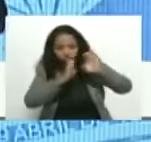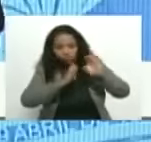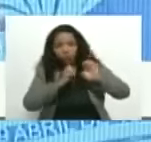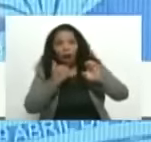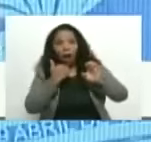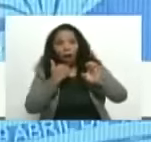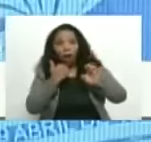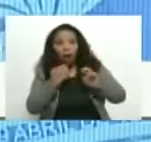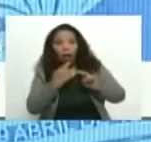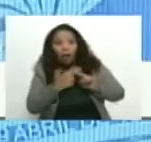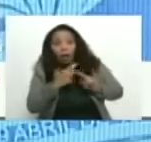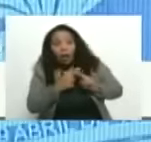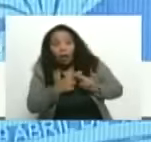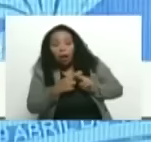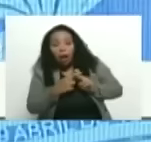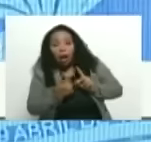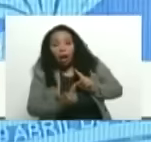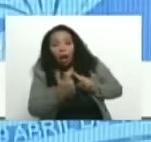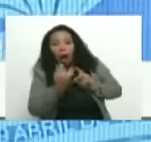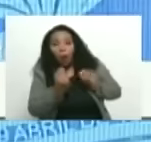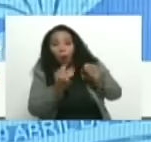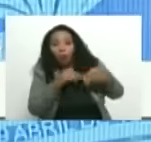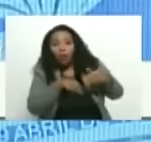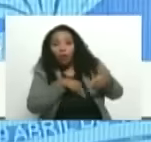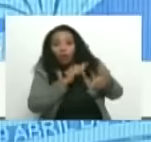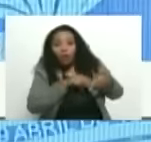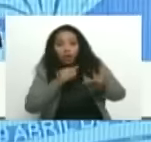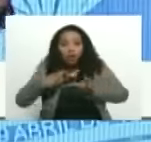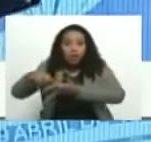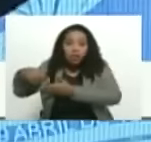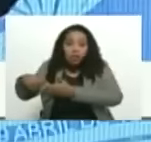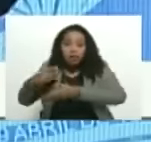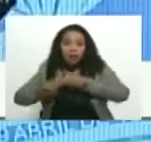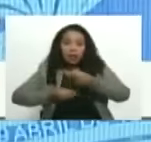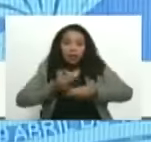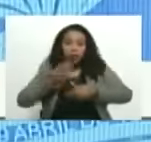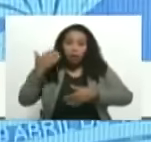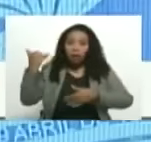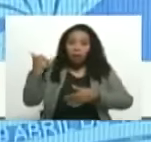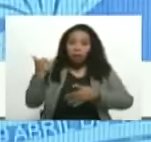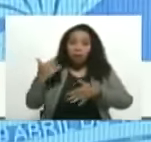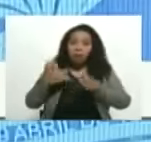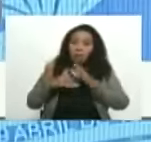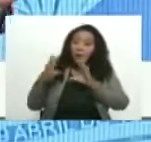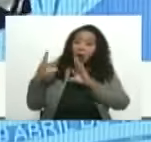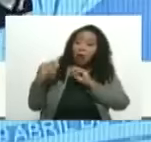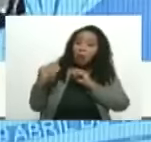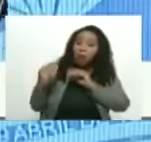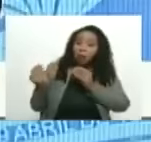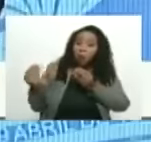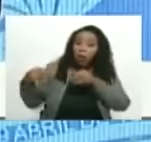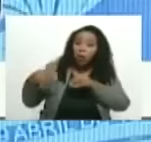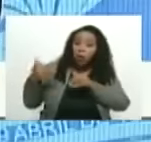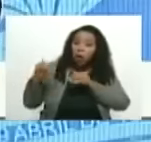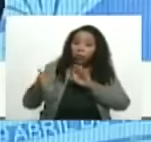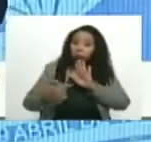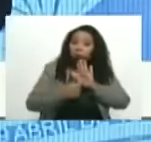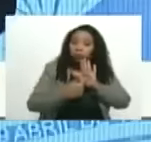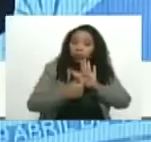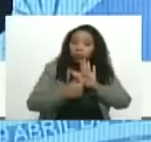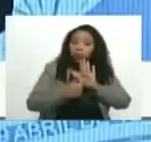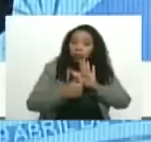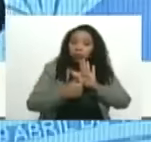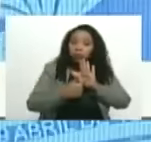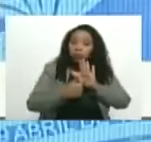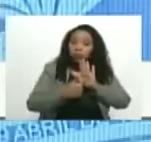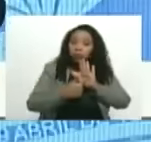que se presente hacia los acuerdos firmados, cualquier violación de los acuerdos firmados. Bueno, vamos a hablar y vamos, los acuerdos están, desde nuestro punto de vista, más